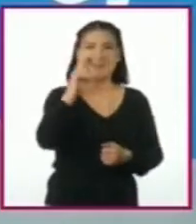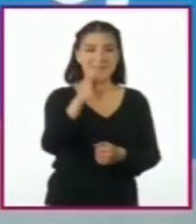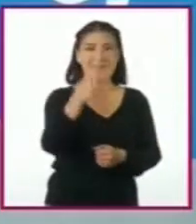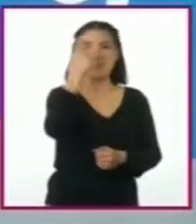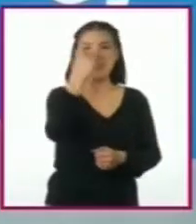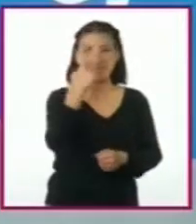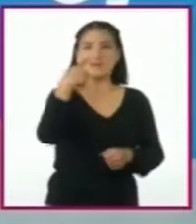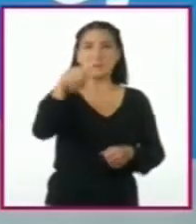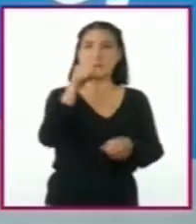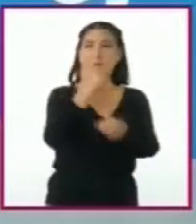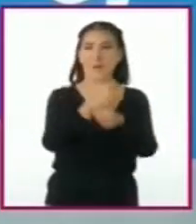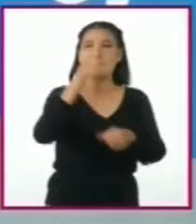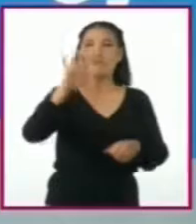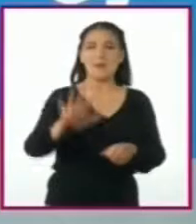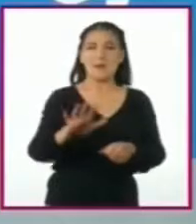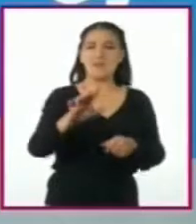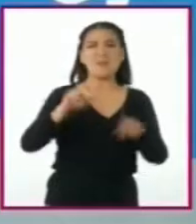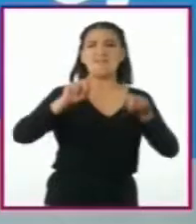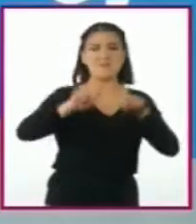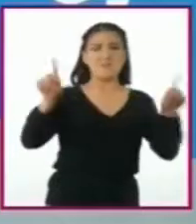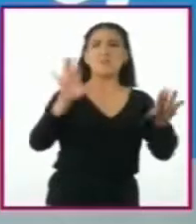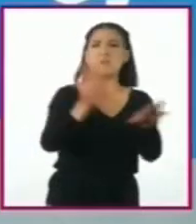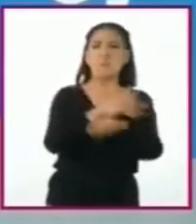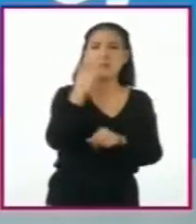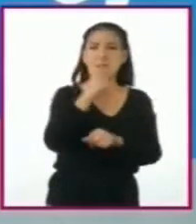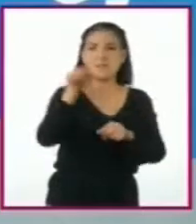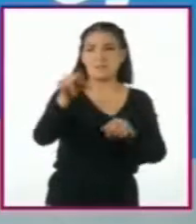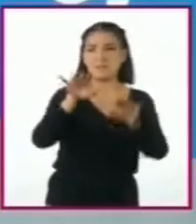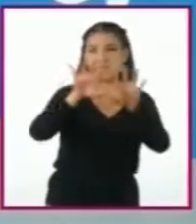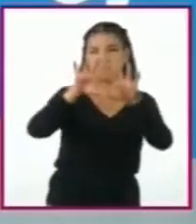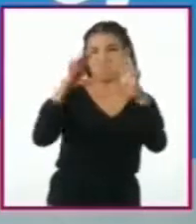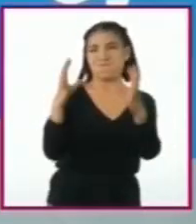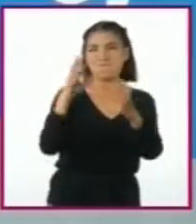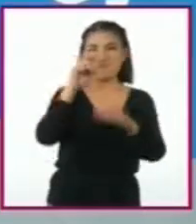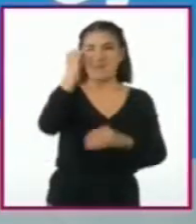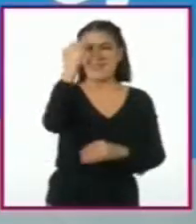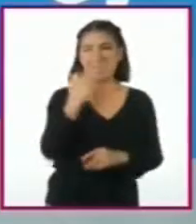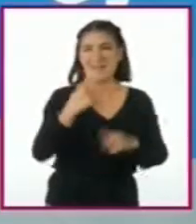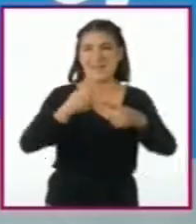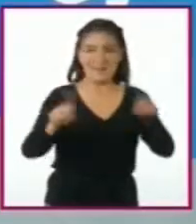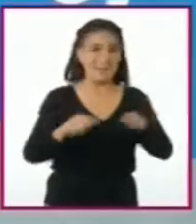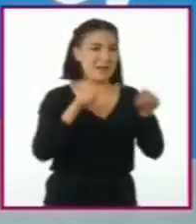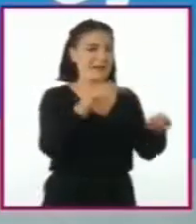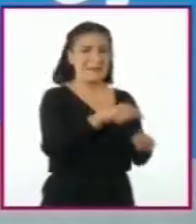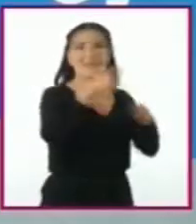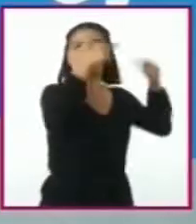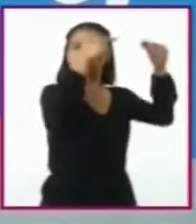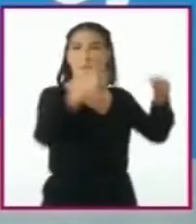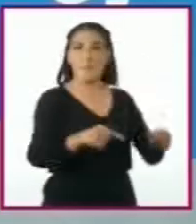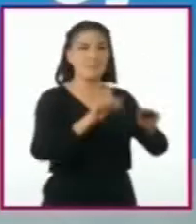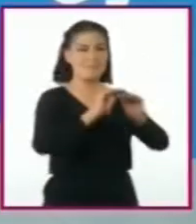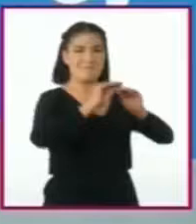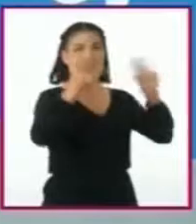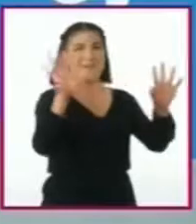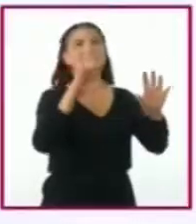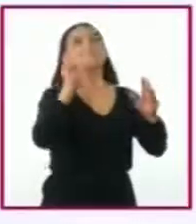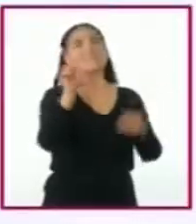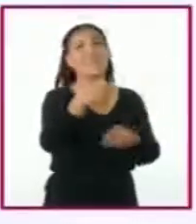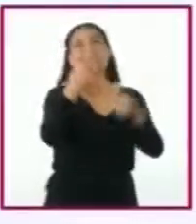de la abuela no se ve igual que en las pantallas planas, pues la relación del largo y el ancho es